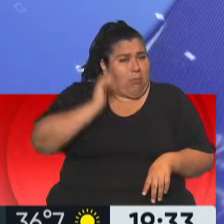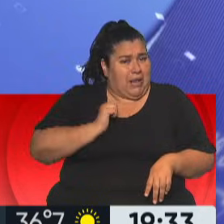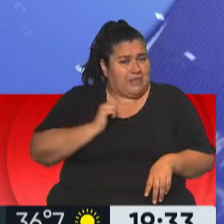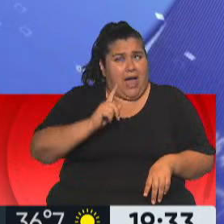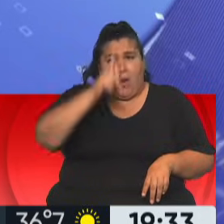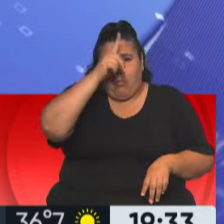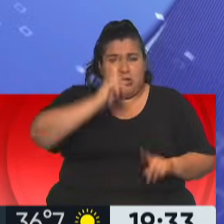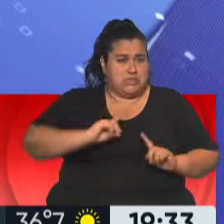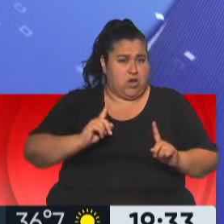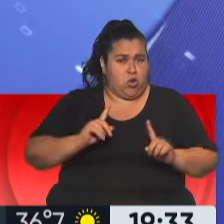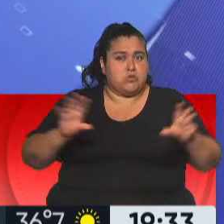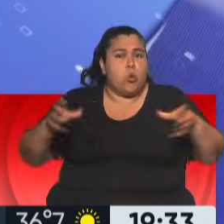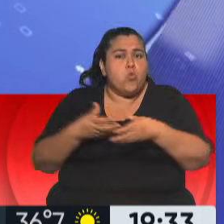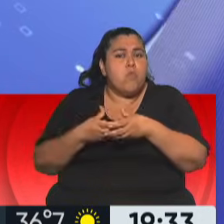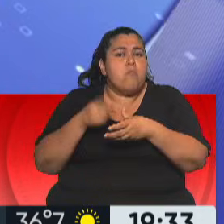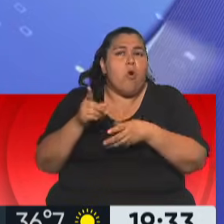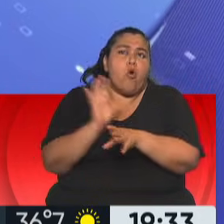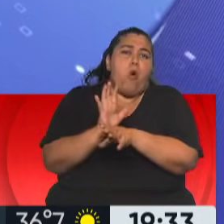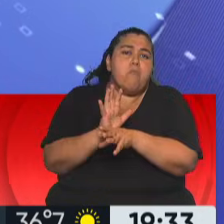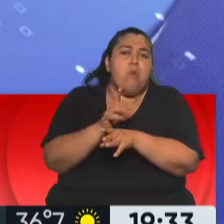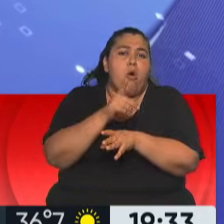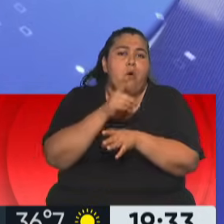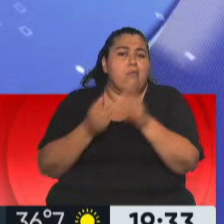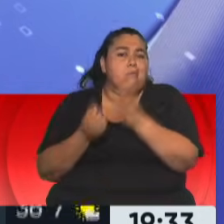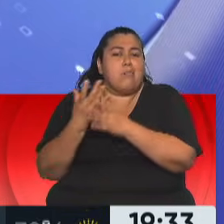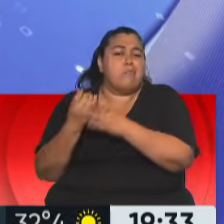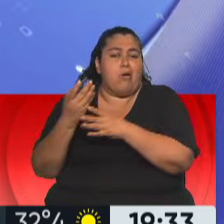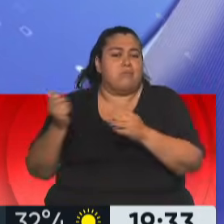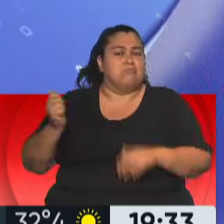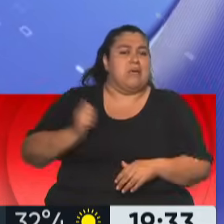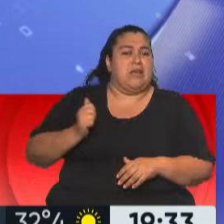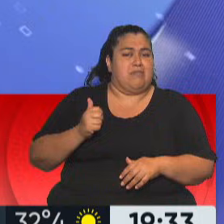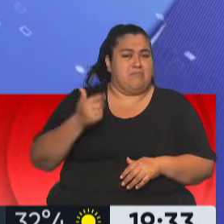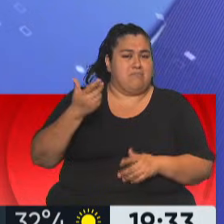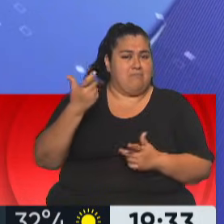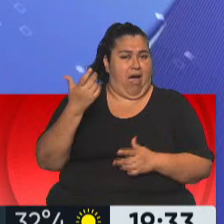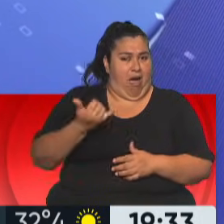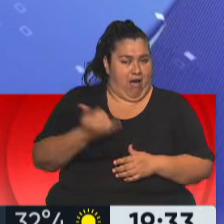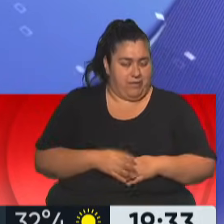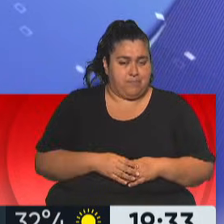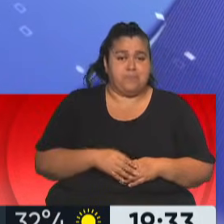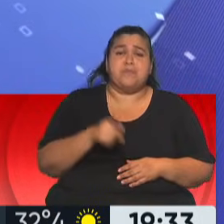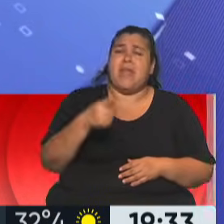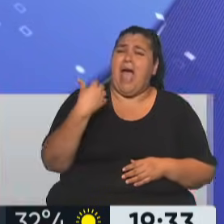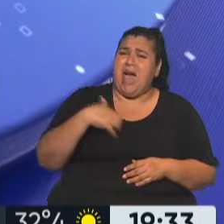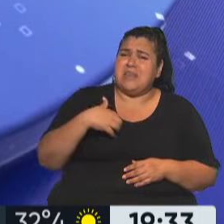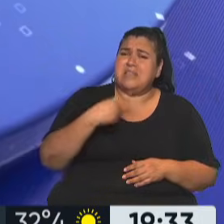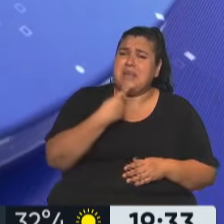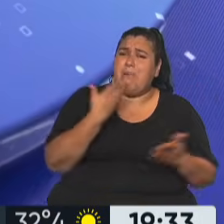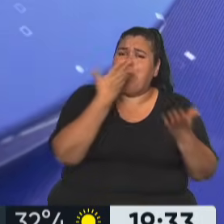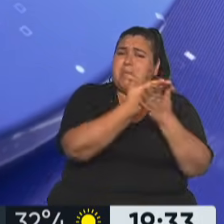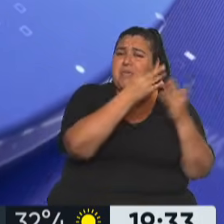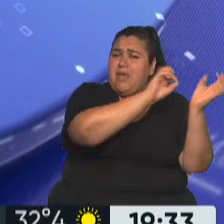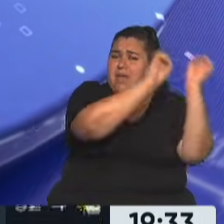las milicias Ahora, directamente. Lourdes, en medio de todo esto parece mentira, pero Argentina pide la extradición de Maduro. Exactamente. Primero